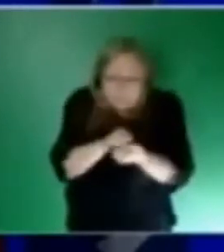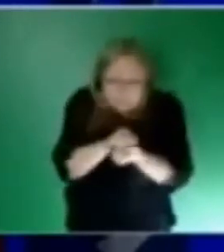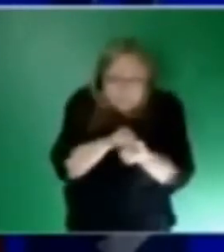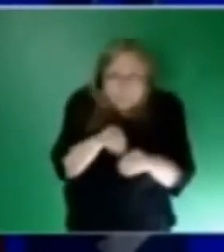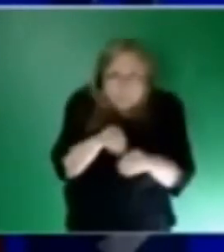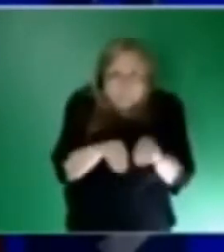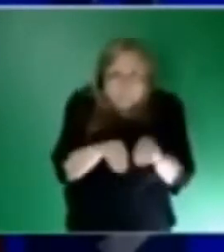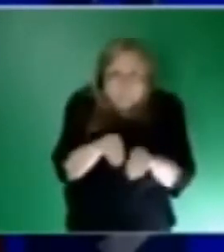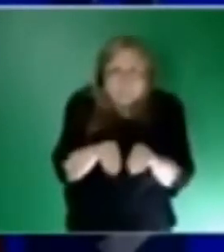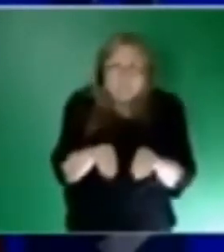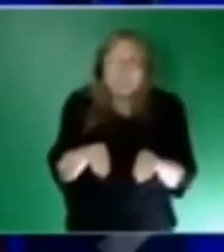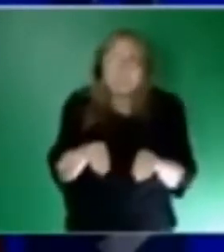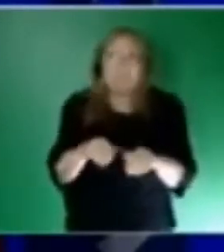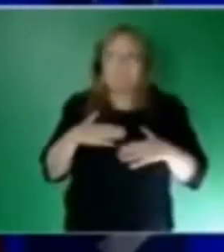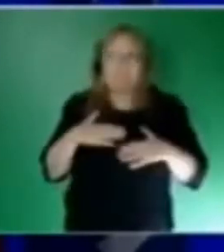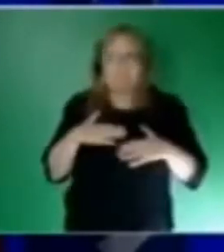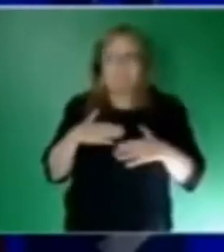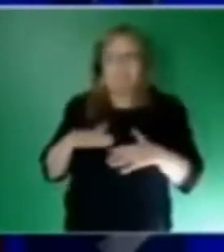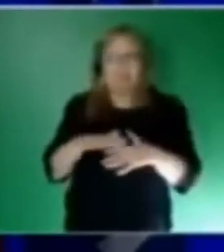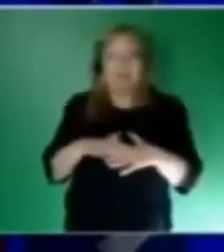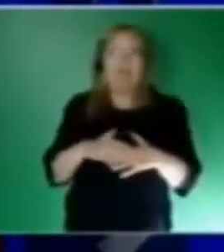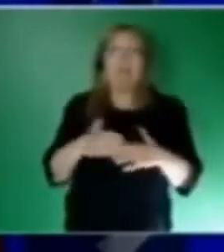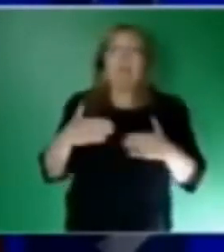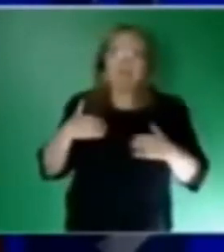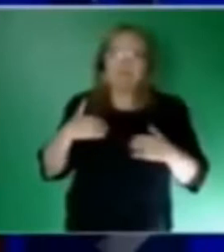comida de lácteos de carne